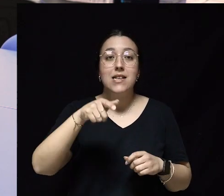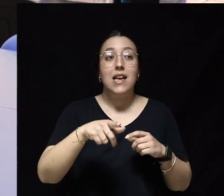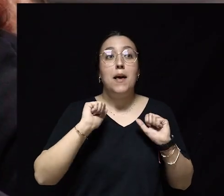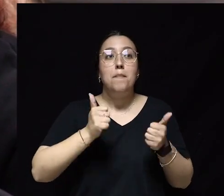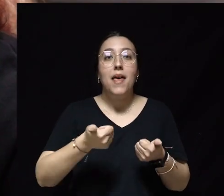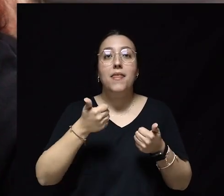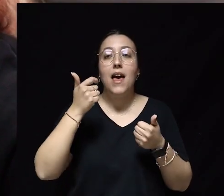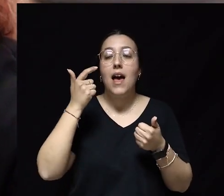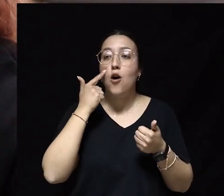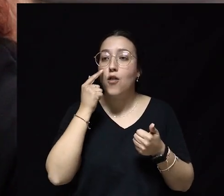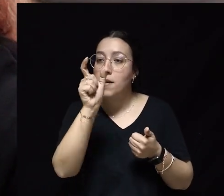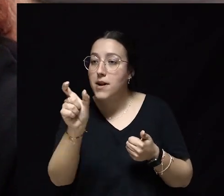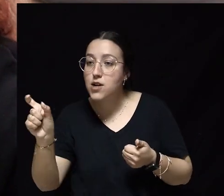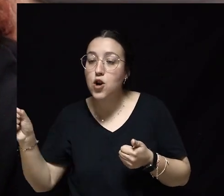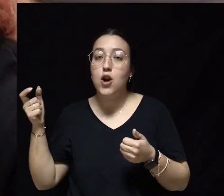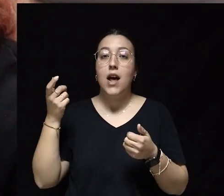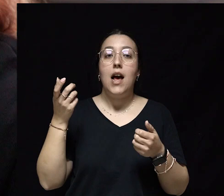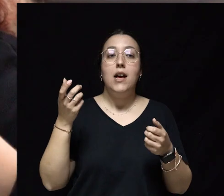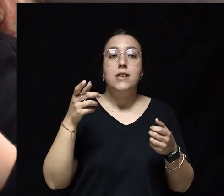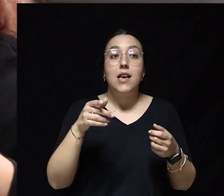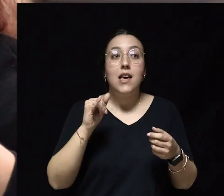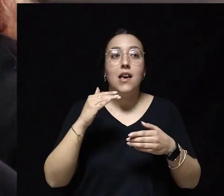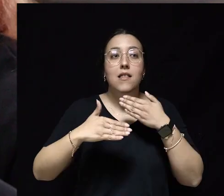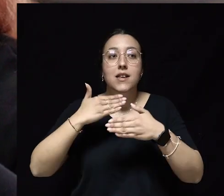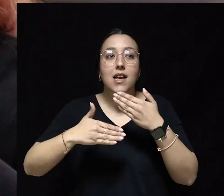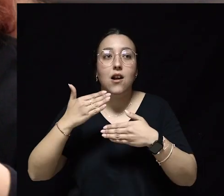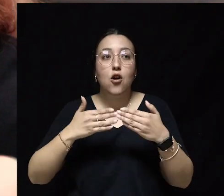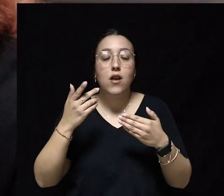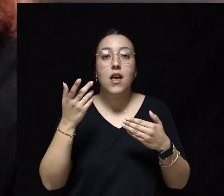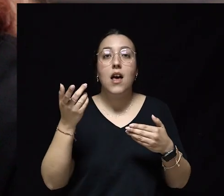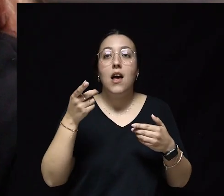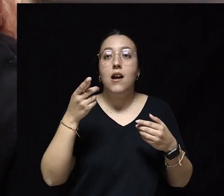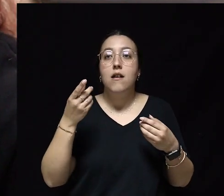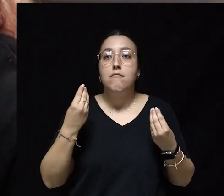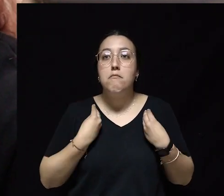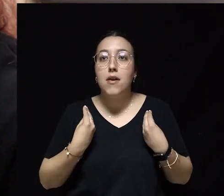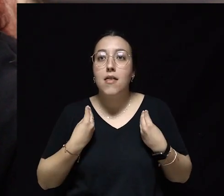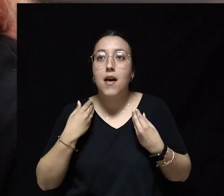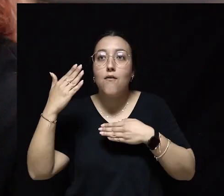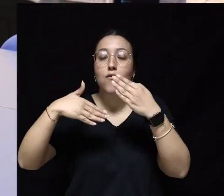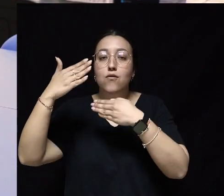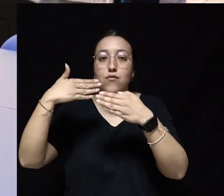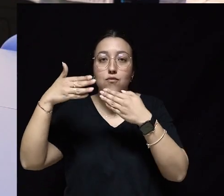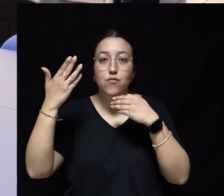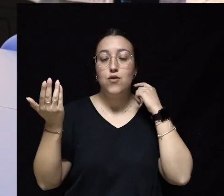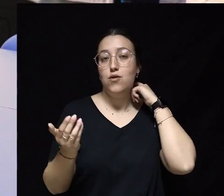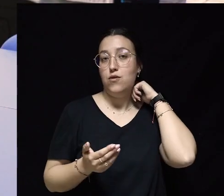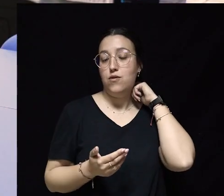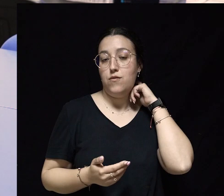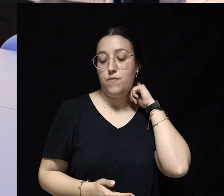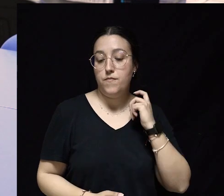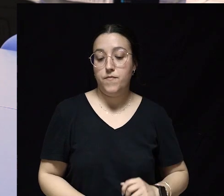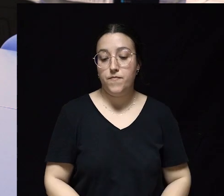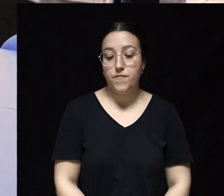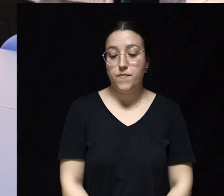niñas. Es una etapa donde empiezan a relacionarse con los compañeros, con las compañeras y desarrollan unas habilidades sociales que